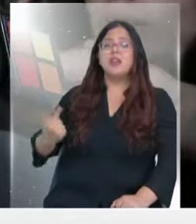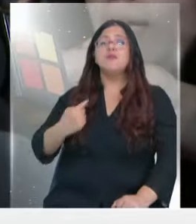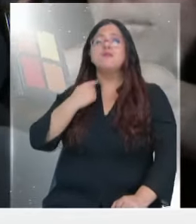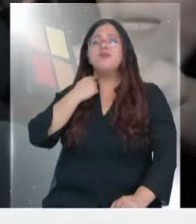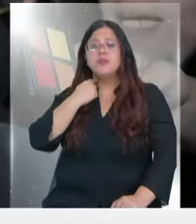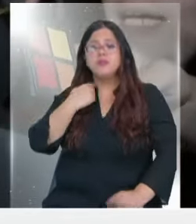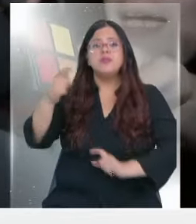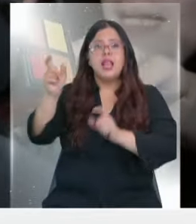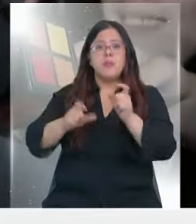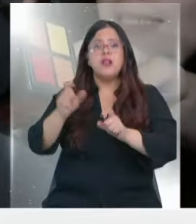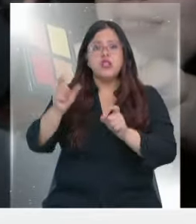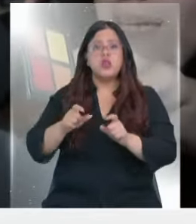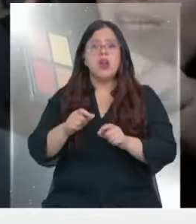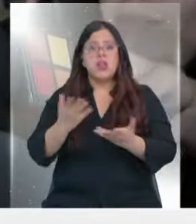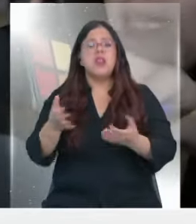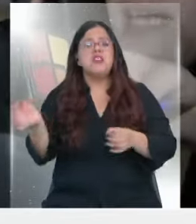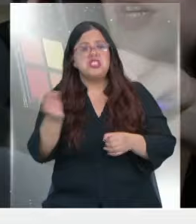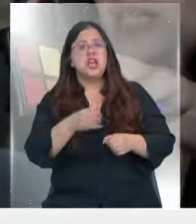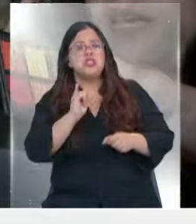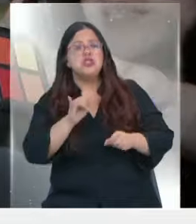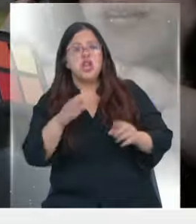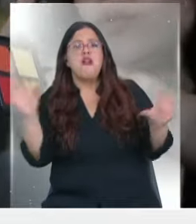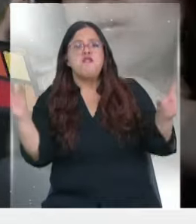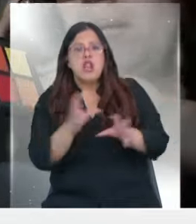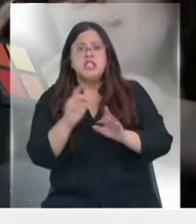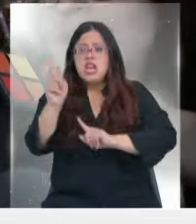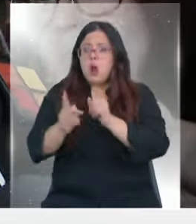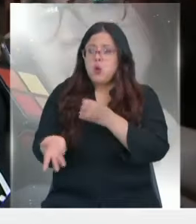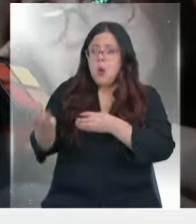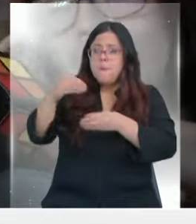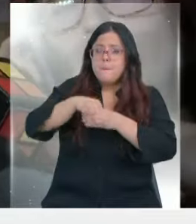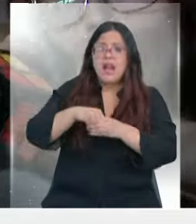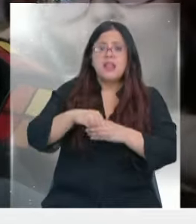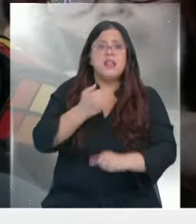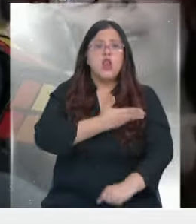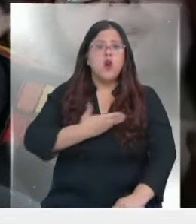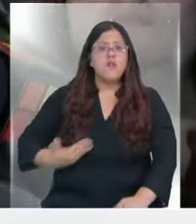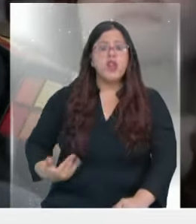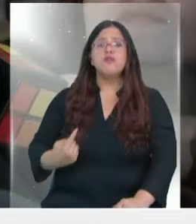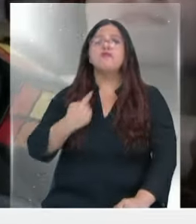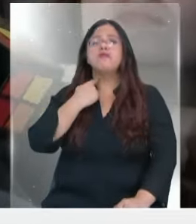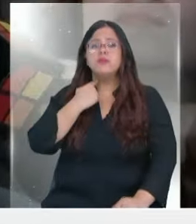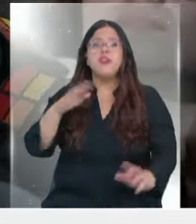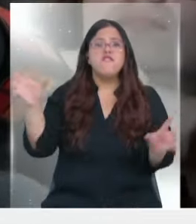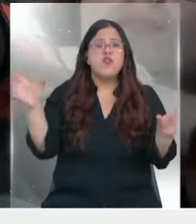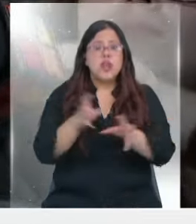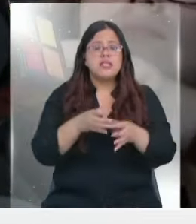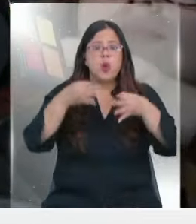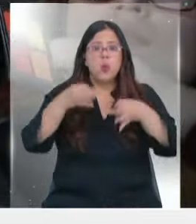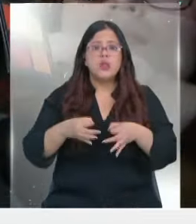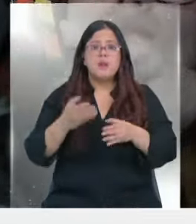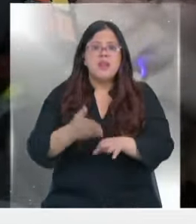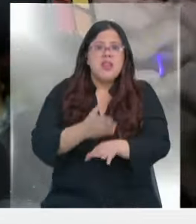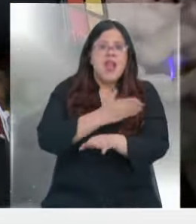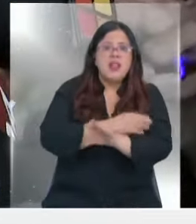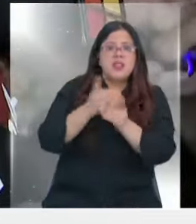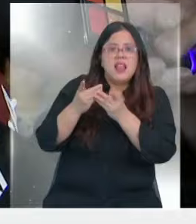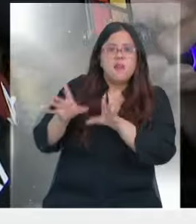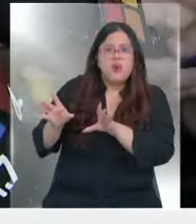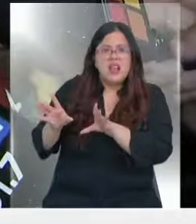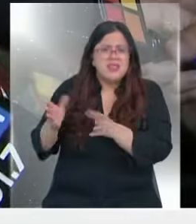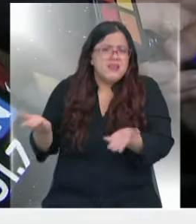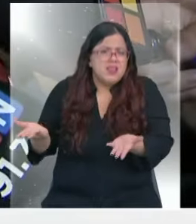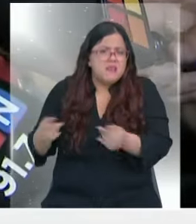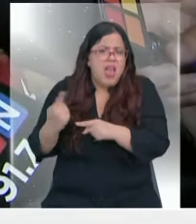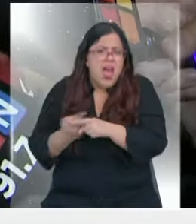quienes justificaron la violencia, dentro de los cuales hoy día algunos están en el gobierno. Y le hace daño porque la violencia es la antítesis de la democracia. Entonces, el abuso de